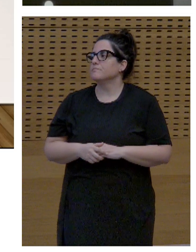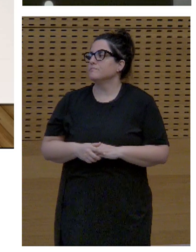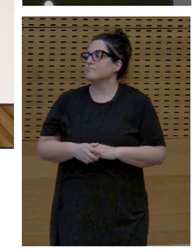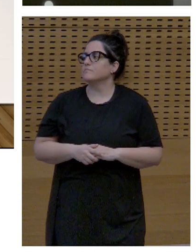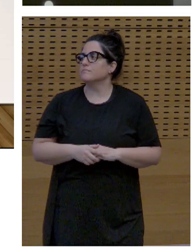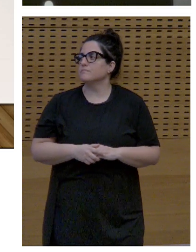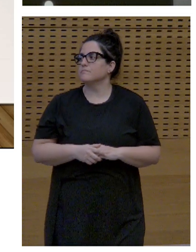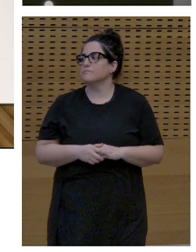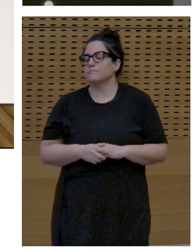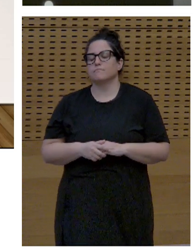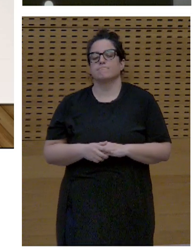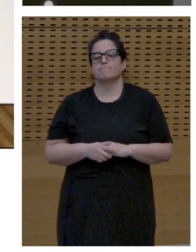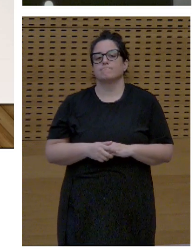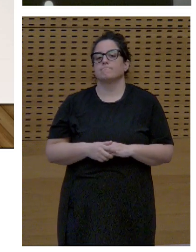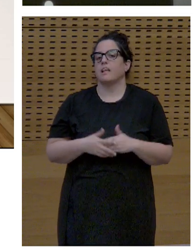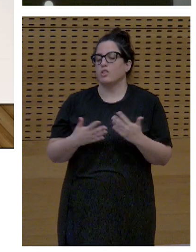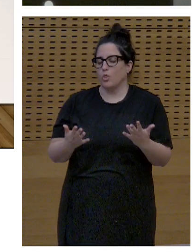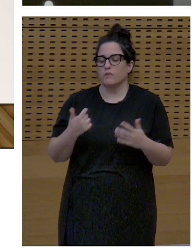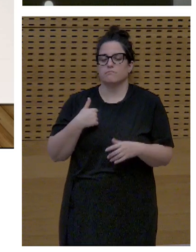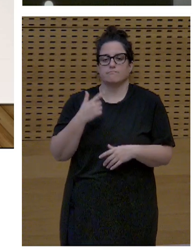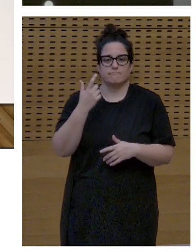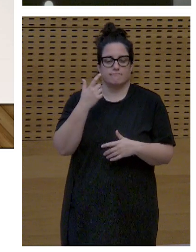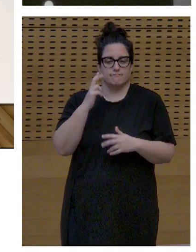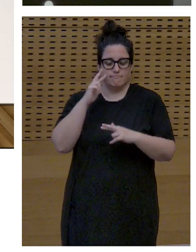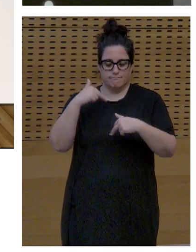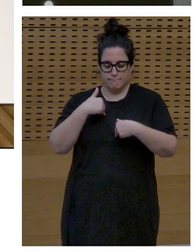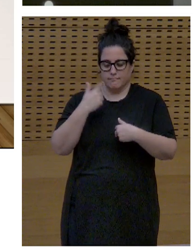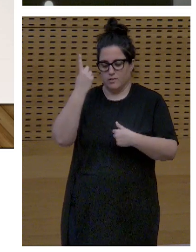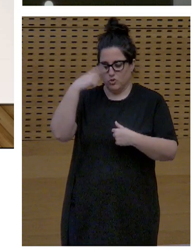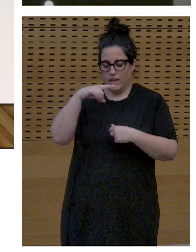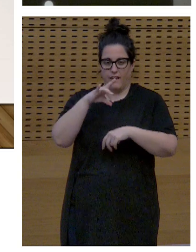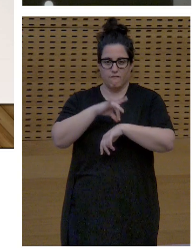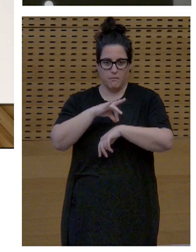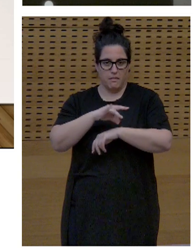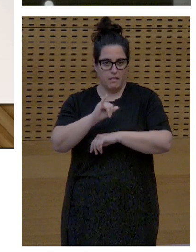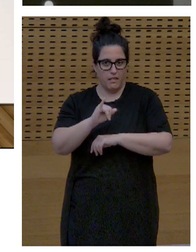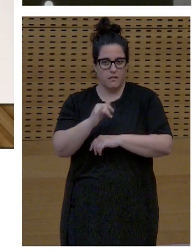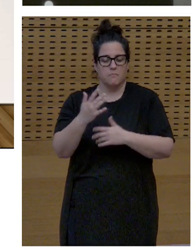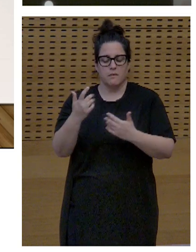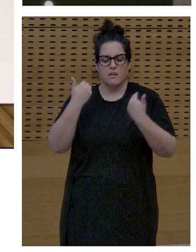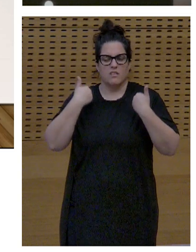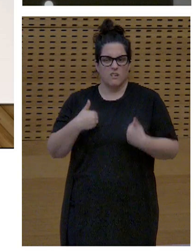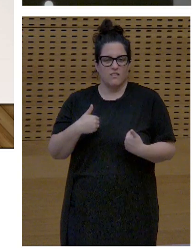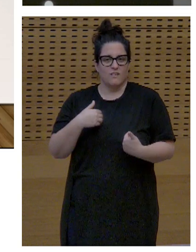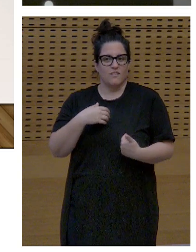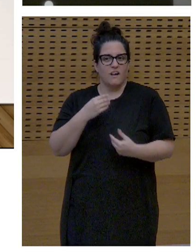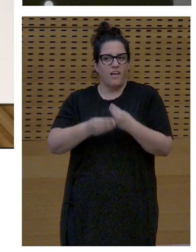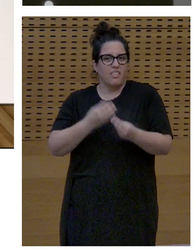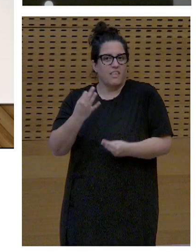Vale, pues ya sé que tengo la enfermedad. ¿Qué puedo hacer yo para estar mejor? Porque yo lo que tenga en mi mano, pues lo tengo que hacer,